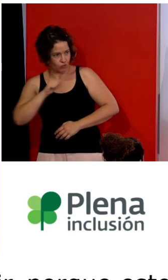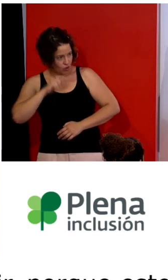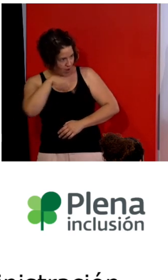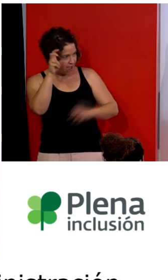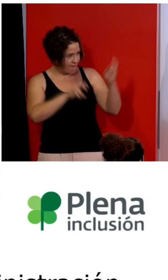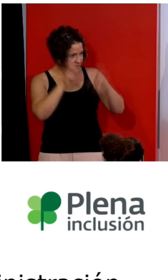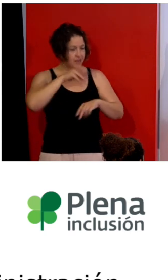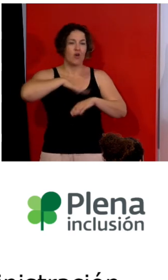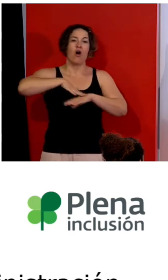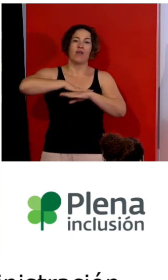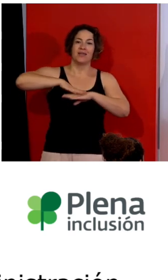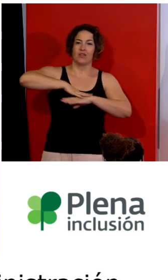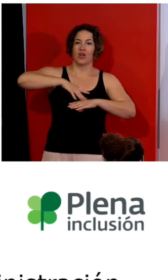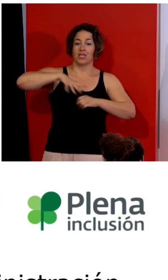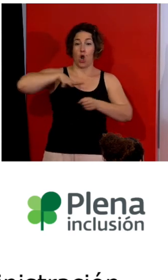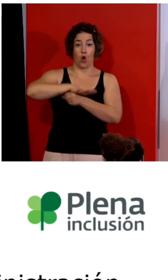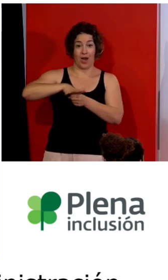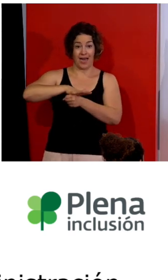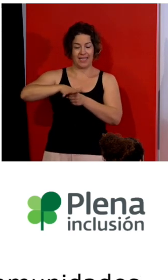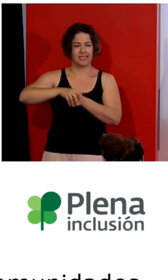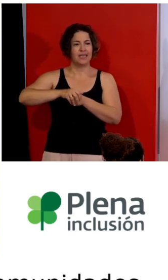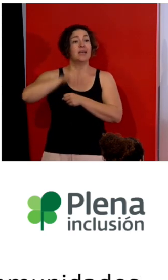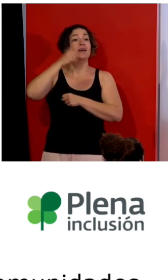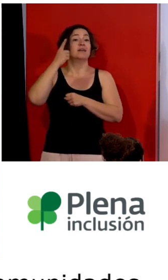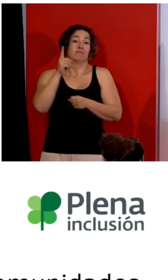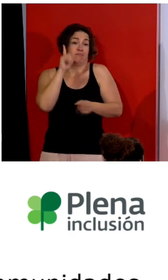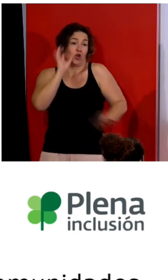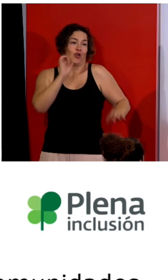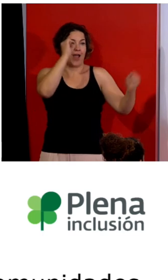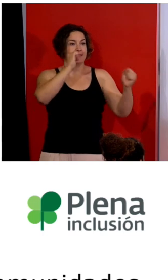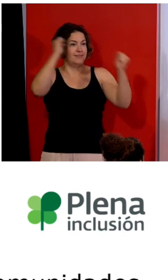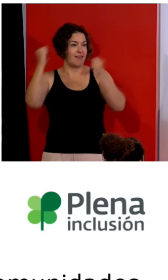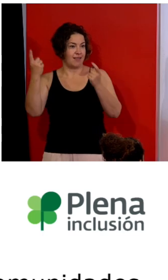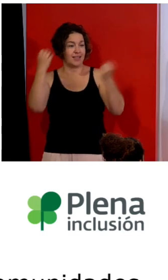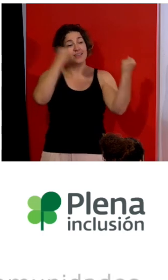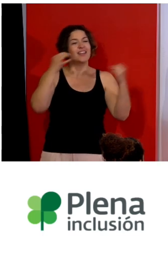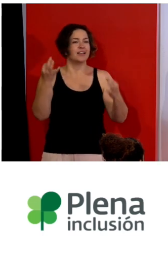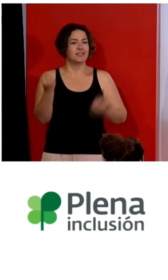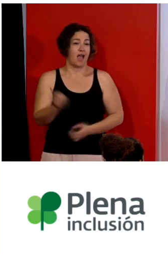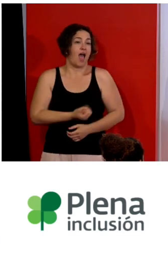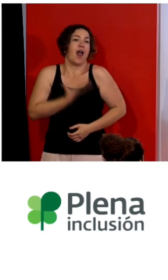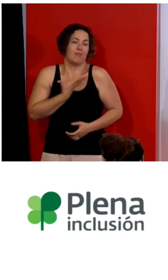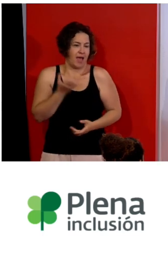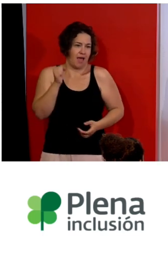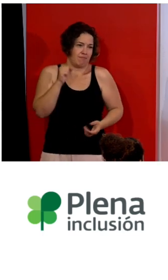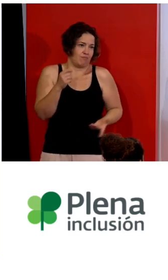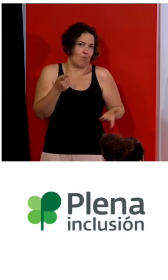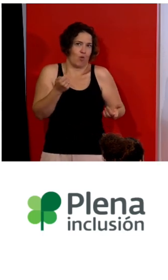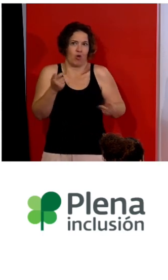de las administraciones locales y, como no, las entidades que son el alma, de alguna forma, el